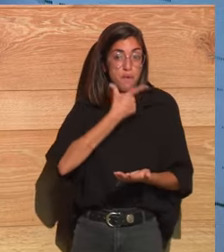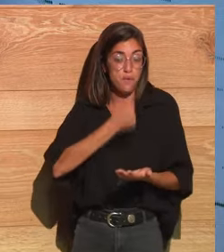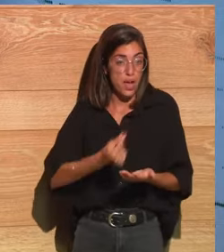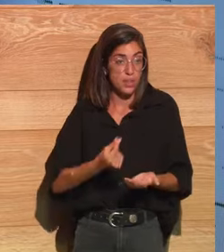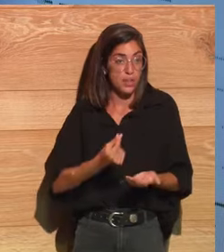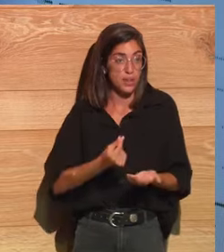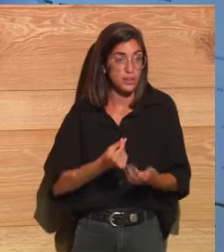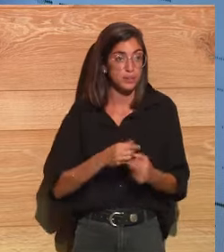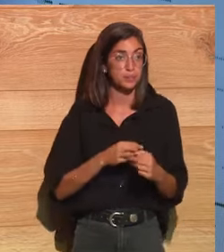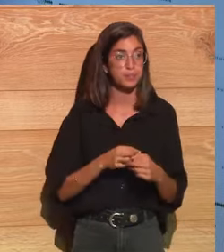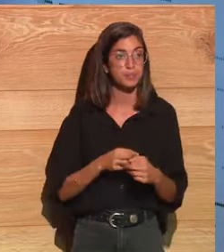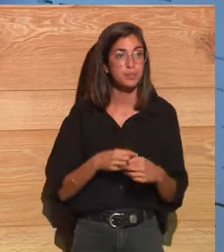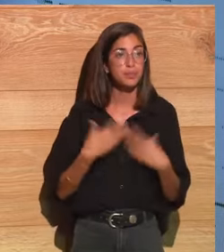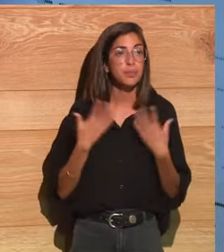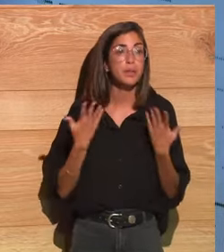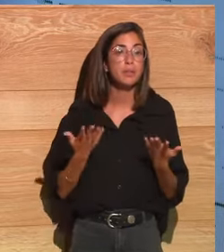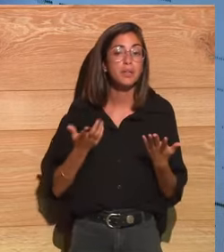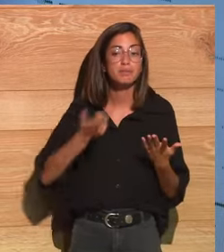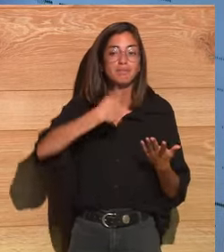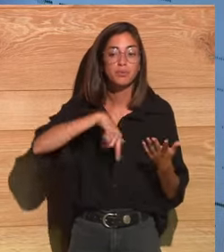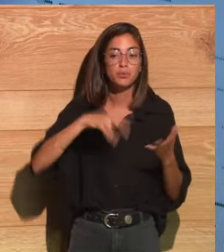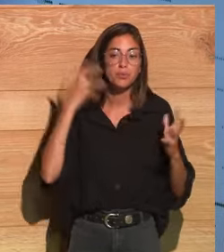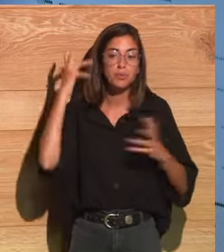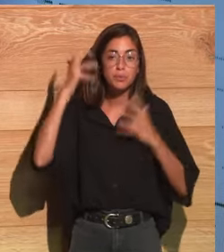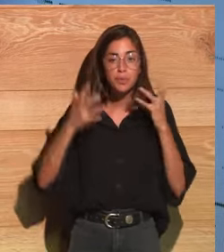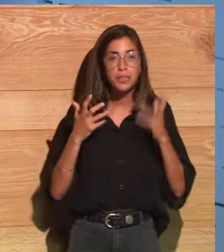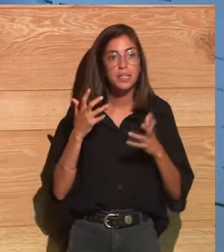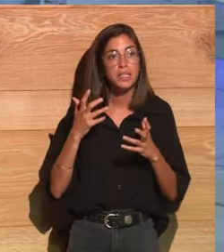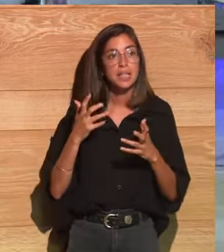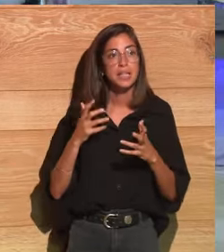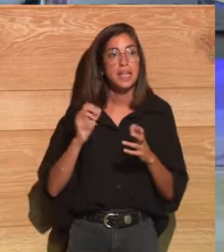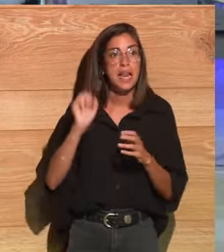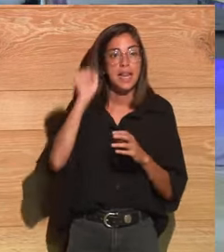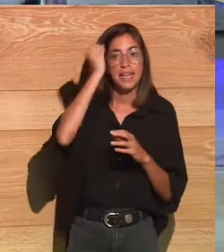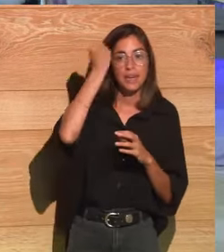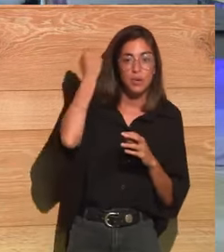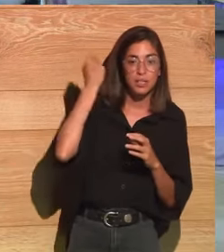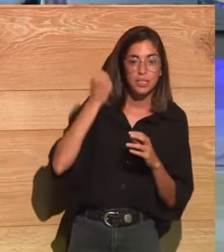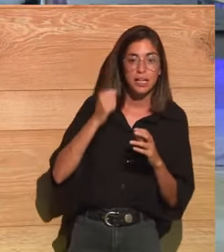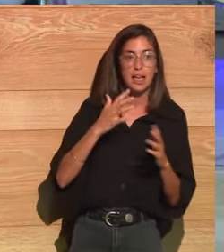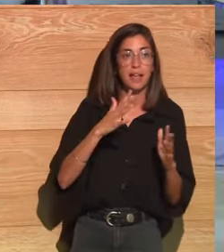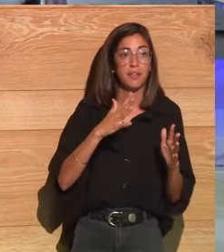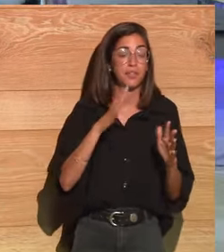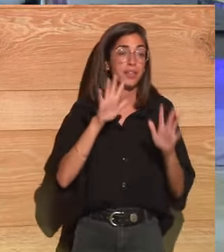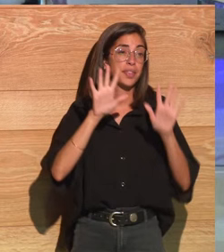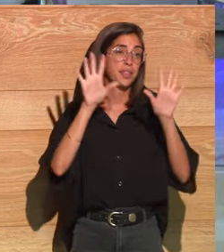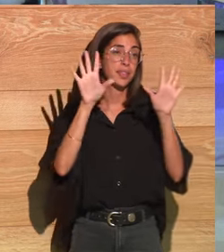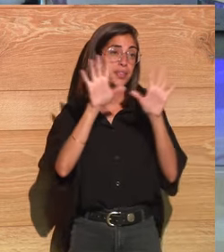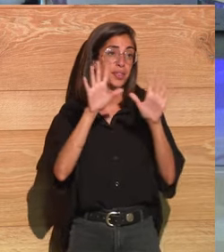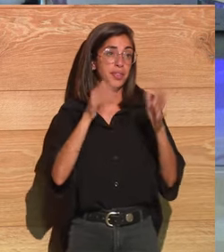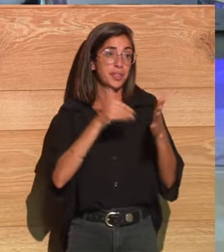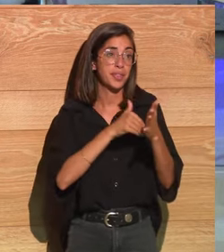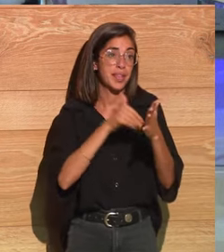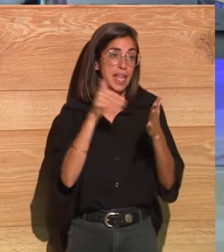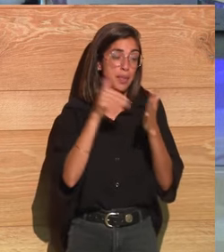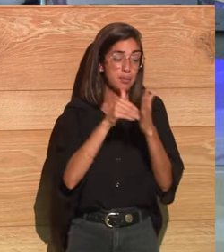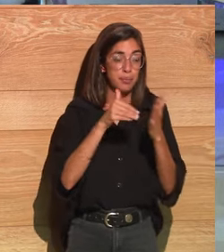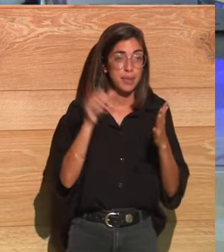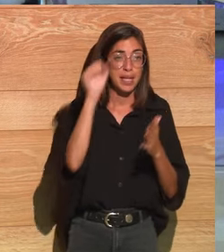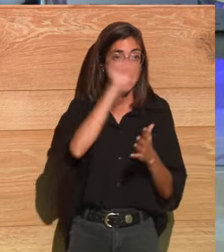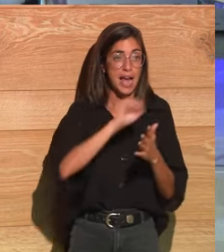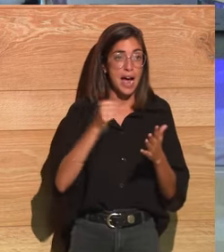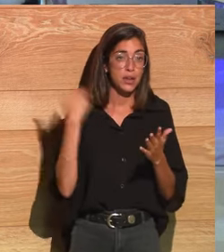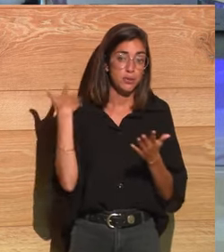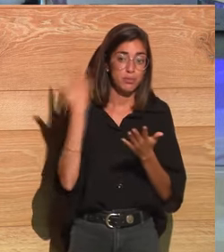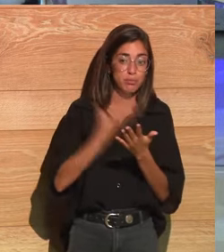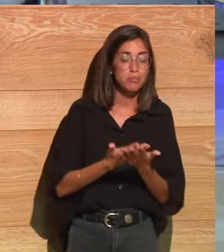nuestra propia especie, sobre todo pues con la aparición del Neolítico hace 10.000 años, cuando empezamos ya con algún tipo de